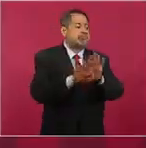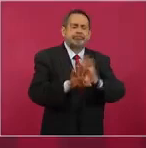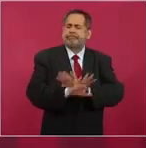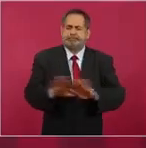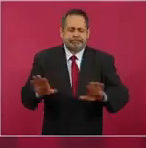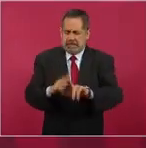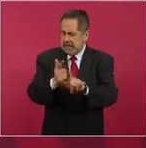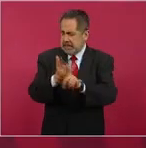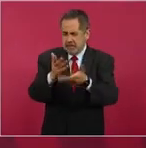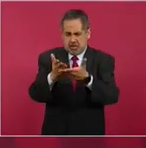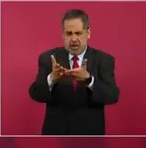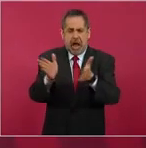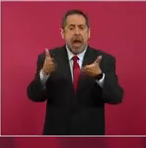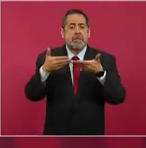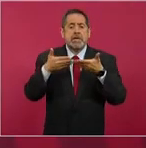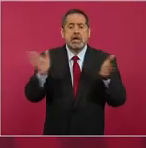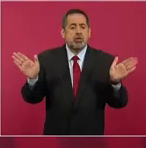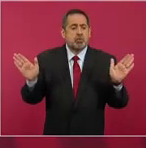país.